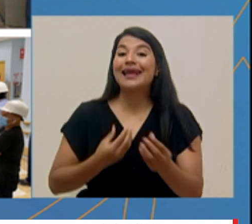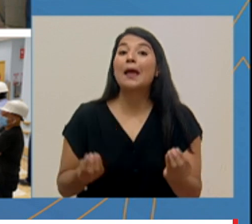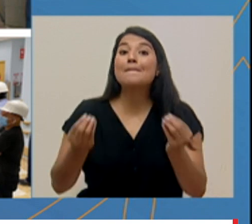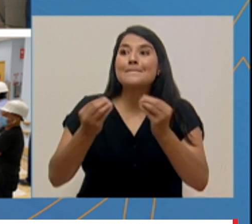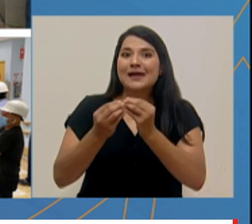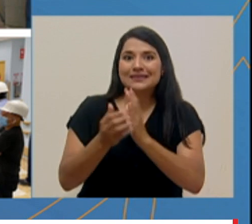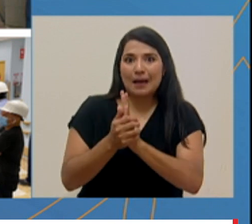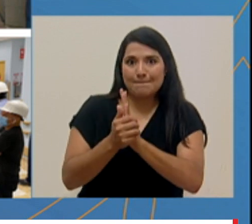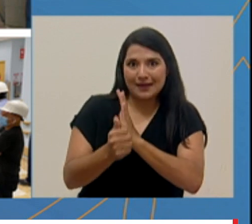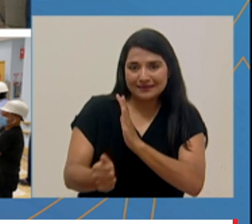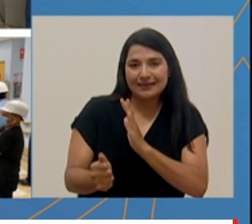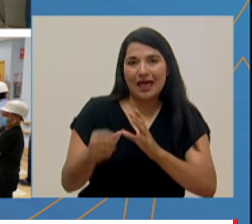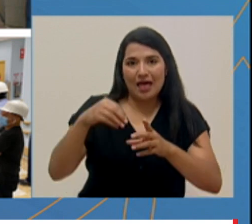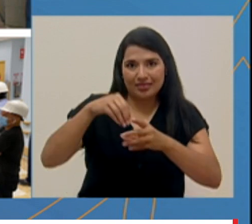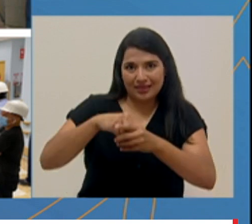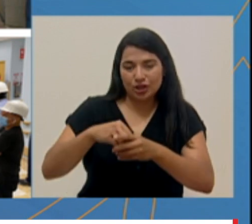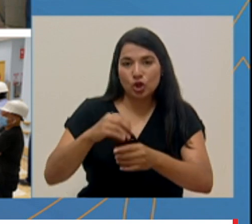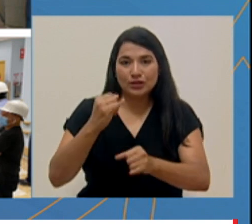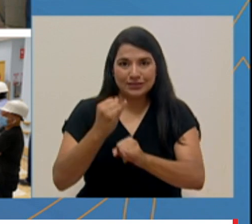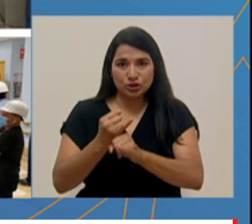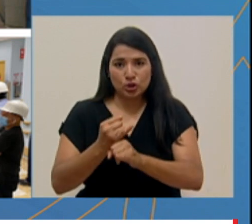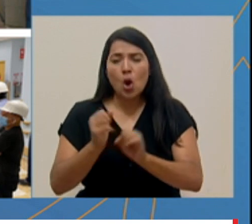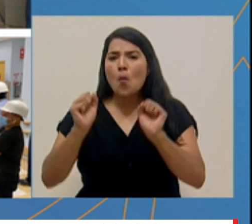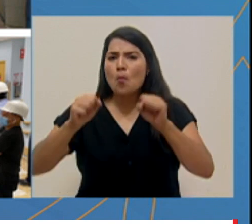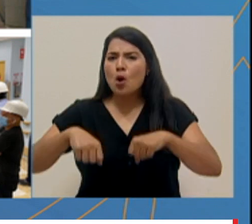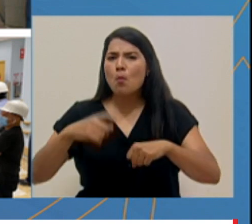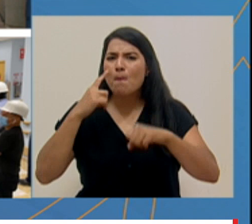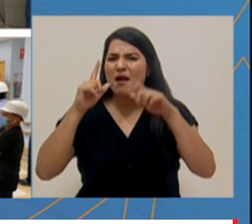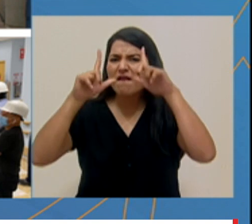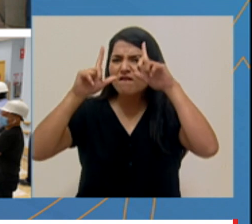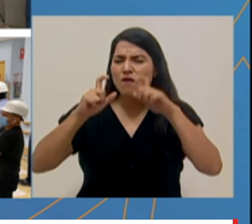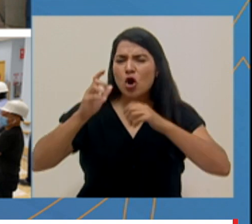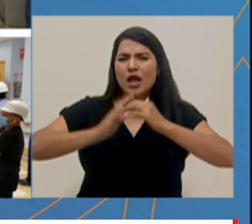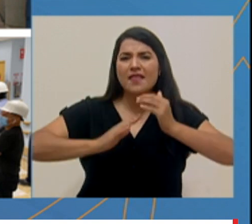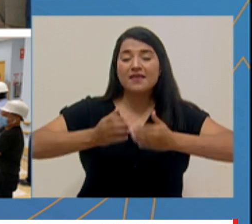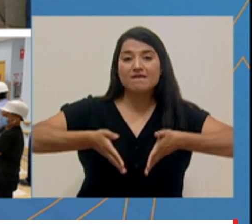de la institución. Tenemos algunas imágenes de la Torre